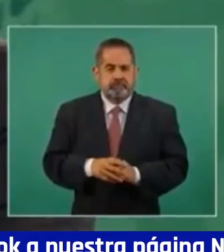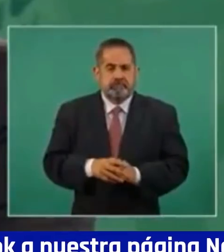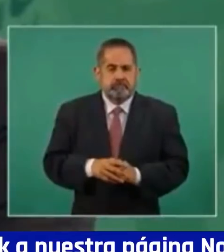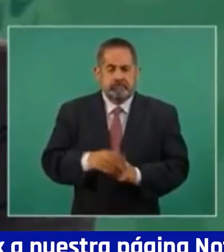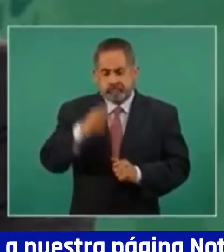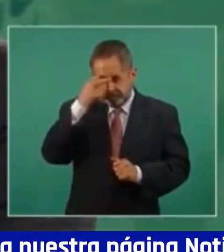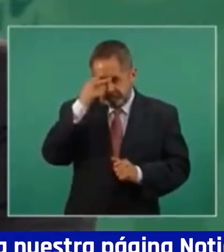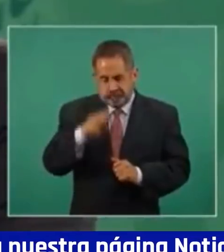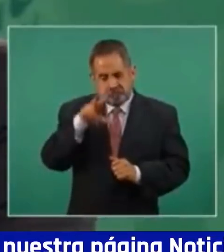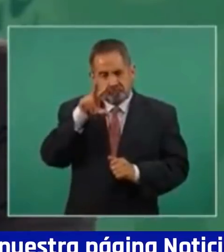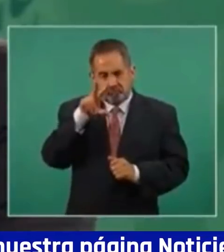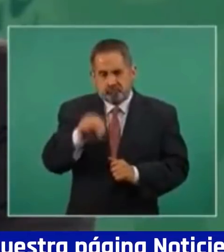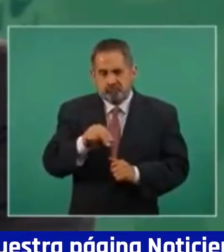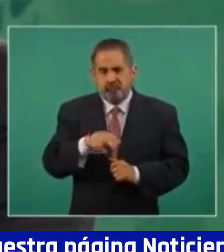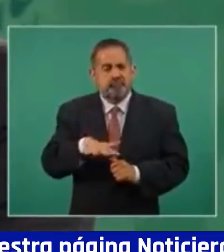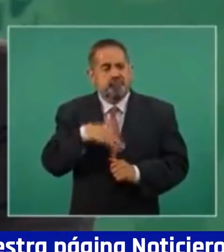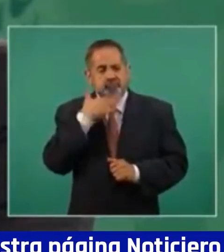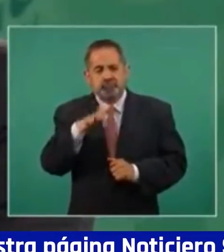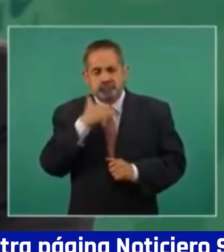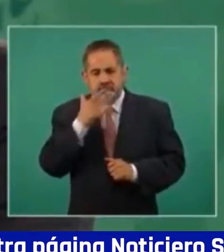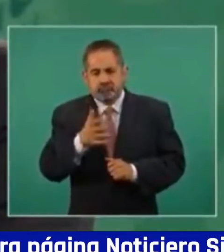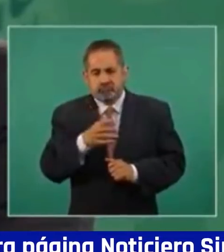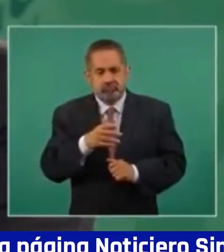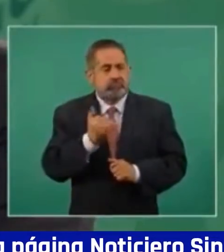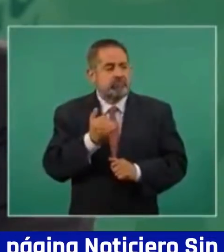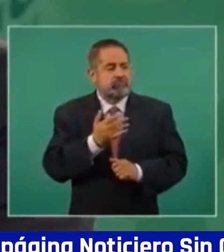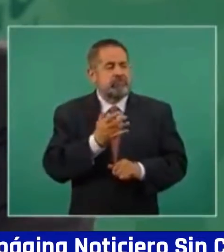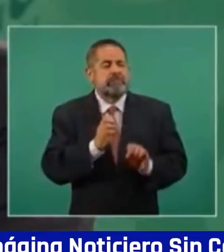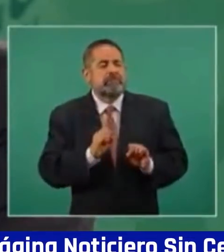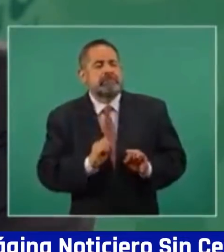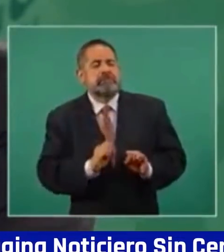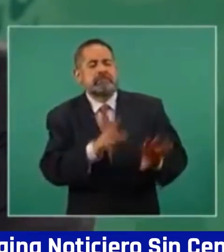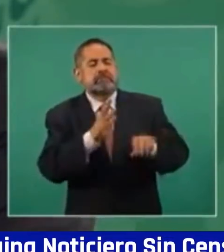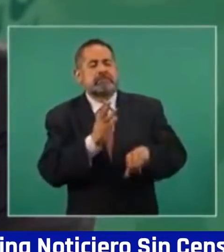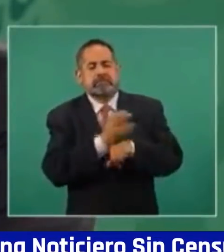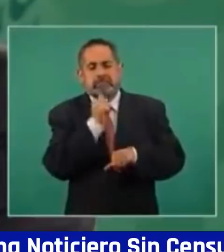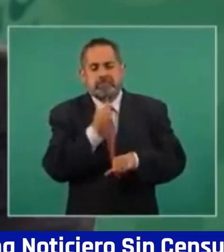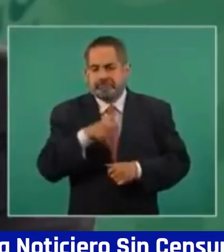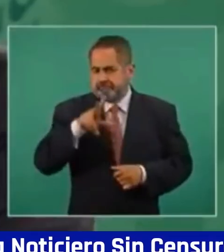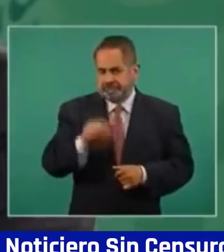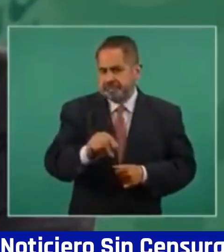no se permite la corrupción ni la impunidad.